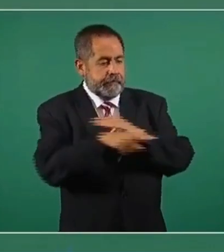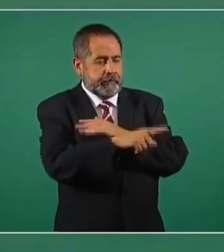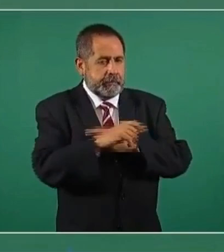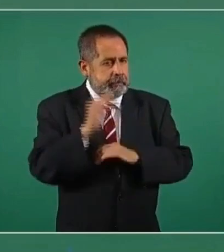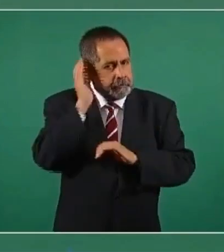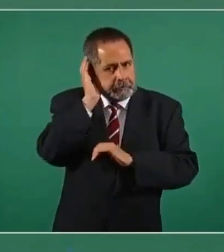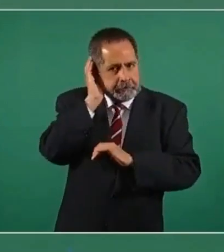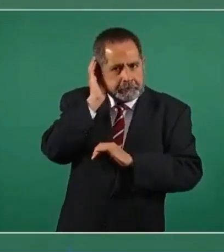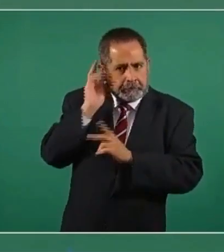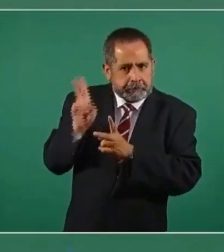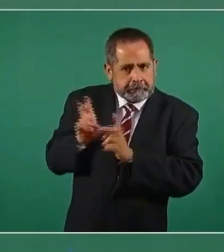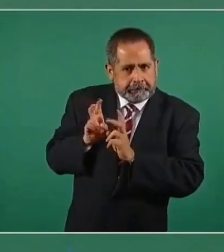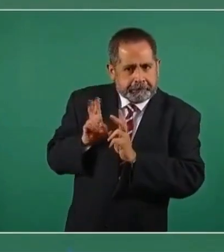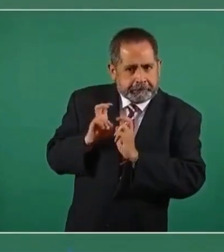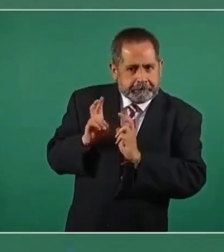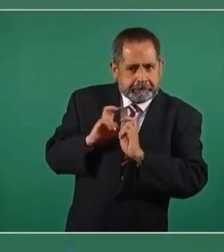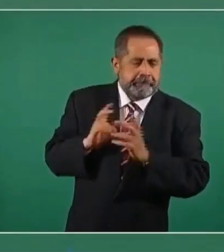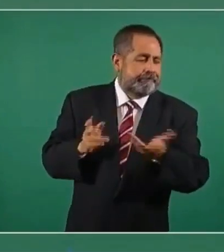Entonces,